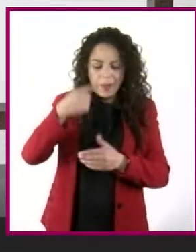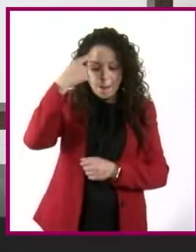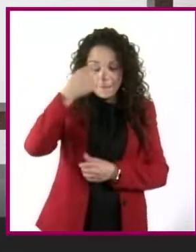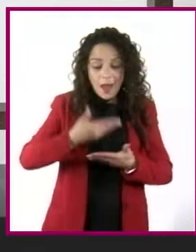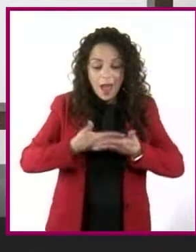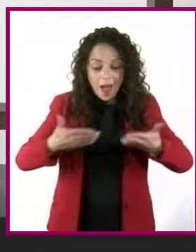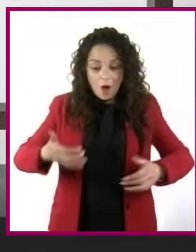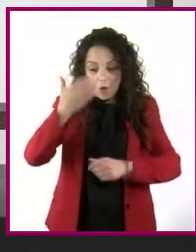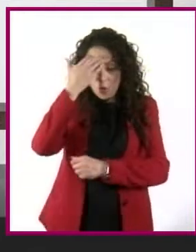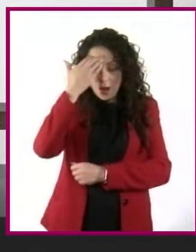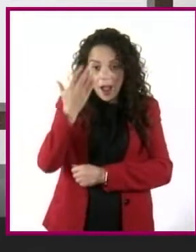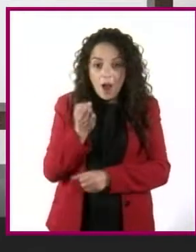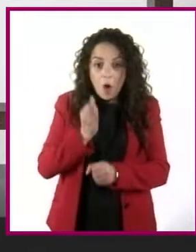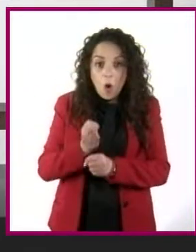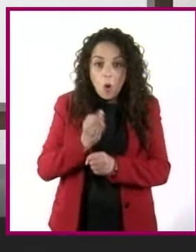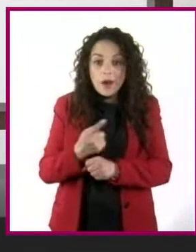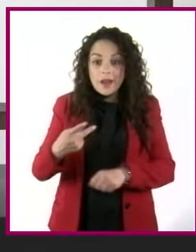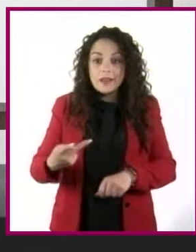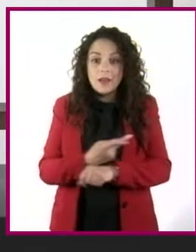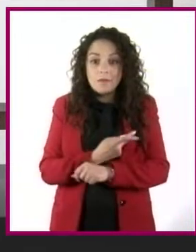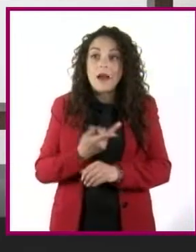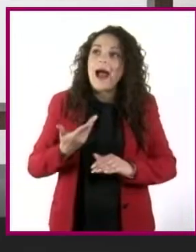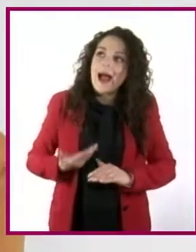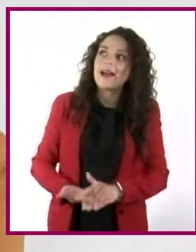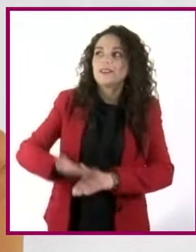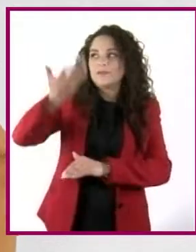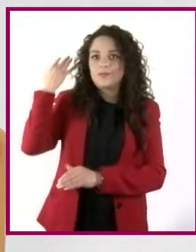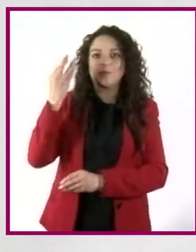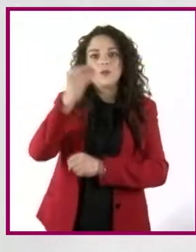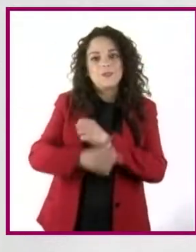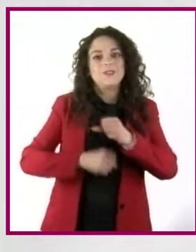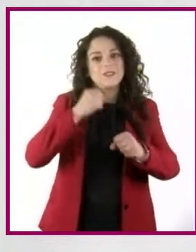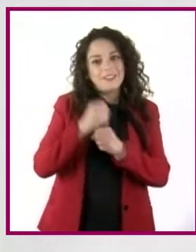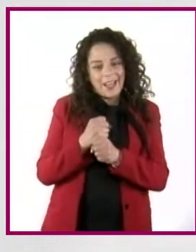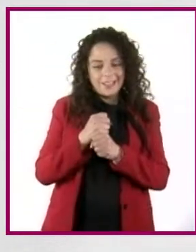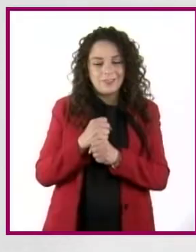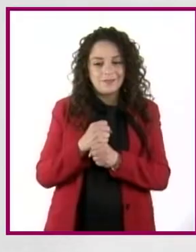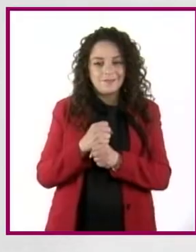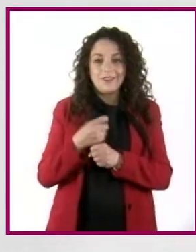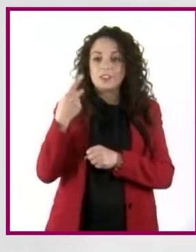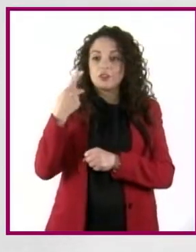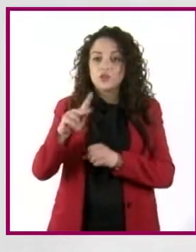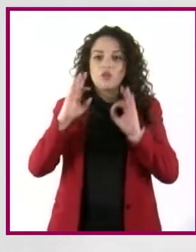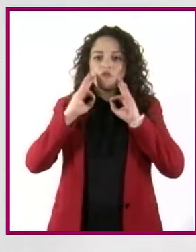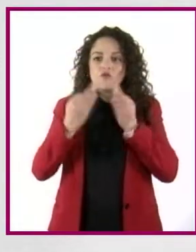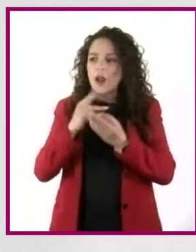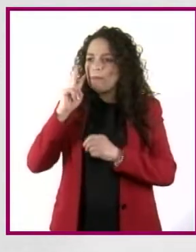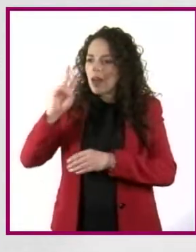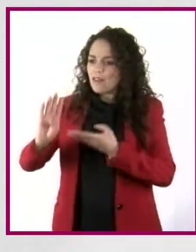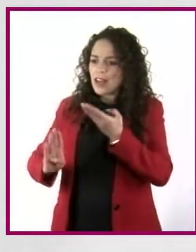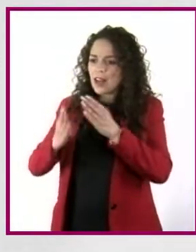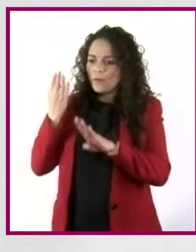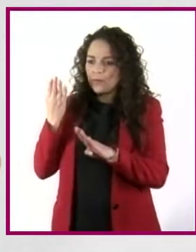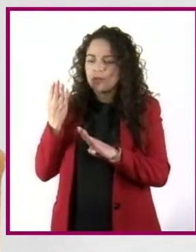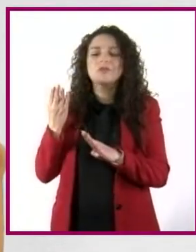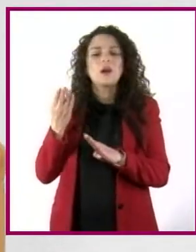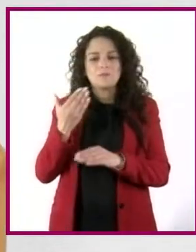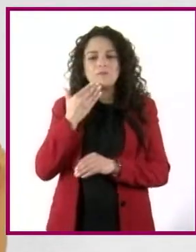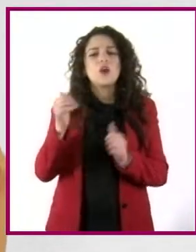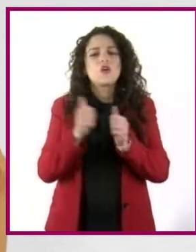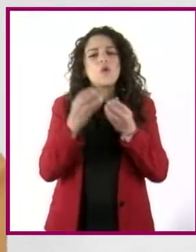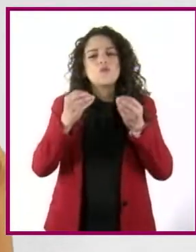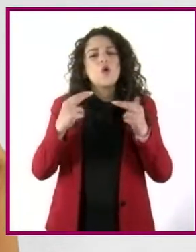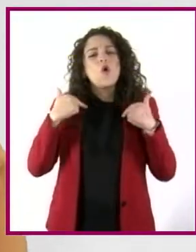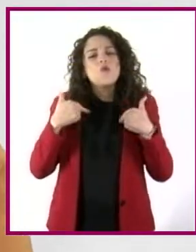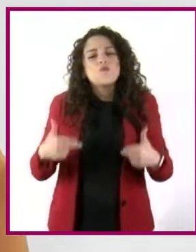y el ahora a la luz de lo que sucedió hace mucho tiempo. Veía el mundo de forma crítica y con gran sentido del humor. Seguro